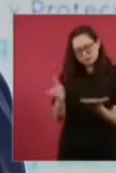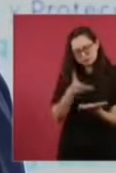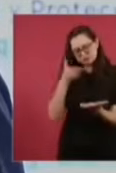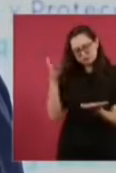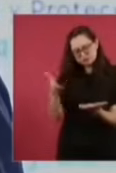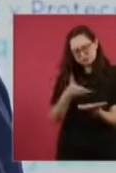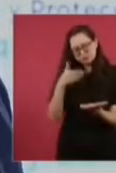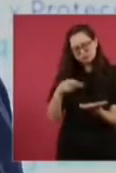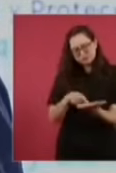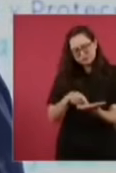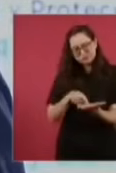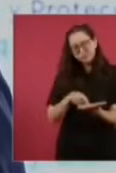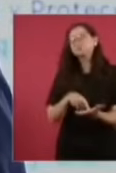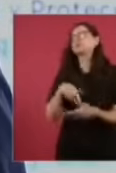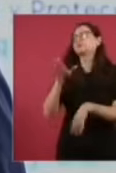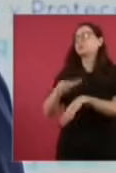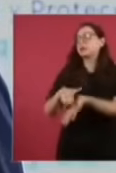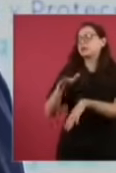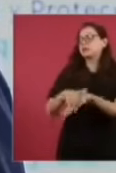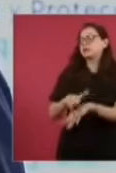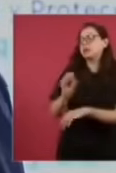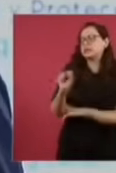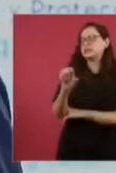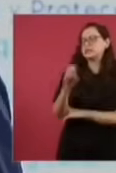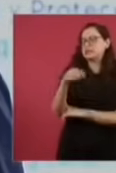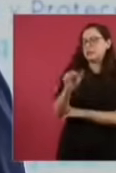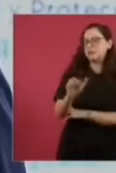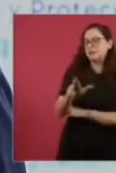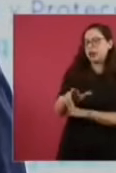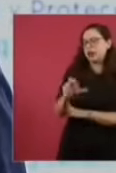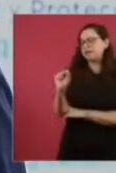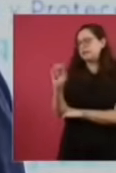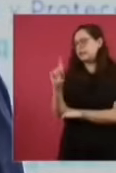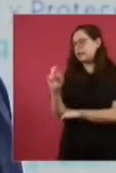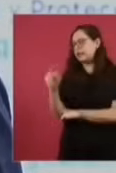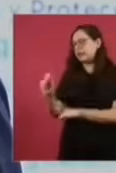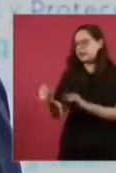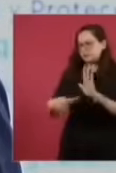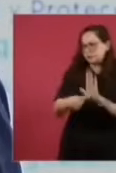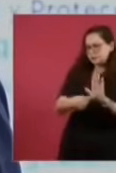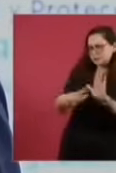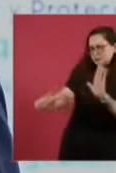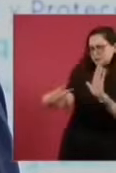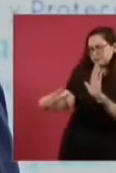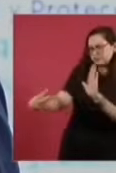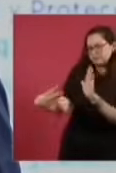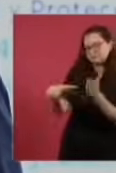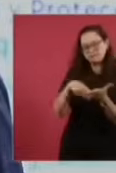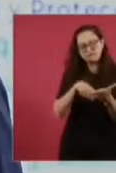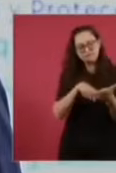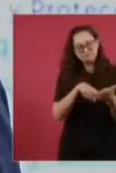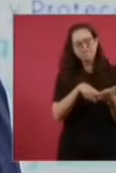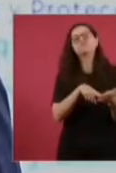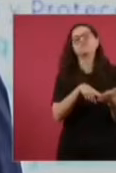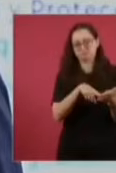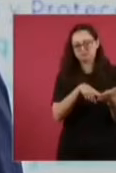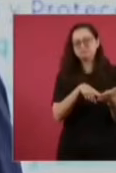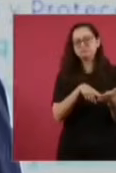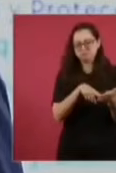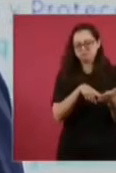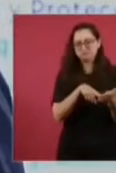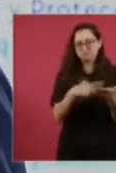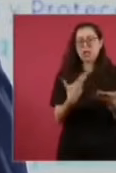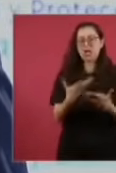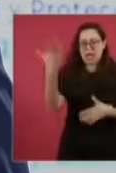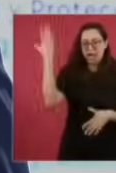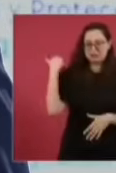de Marina y de Defensa, coincidiendo en que los tres ya habían sido informados